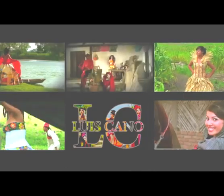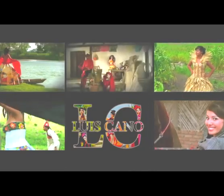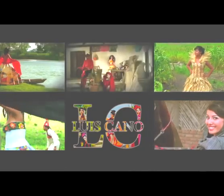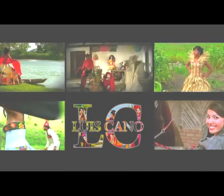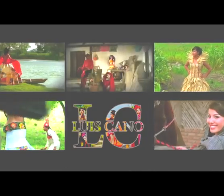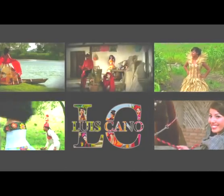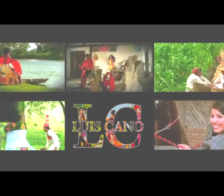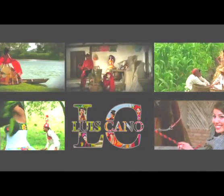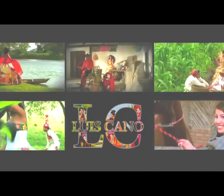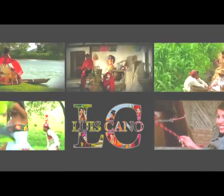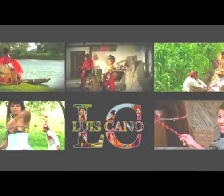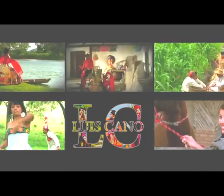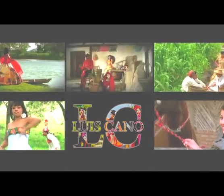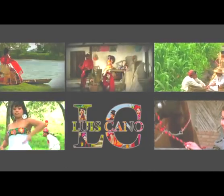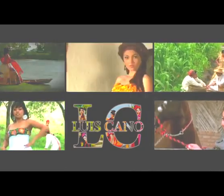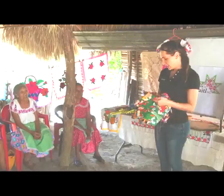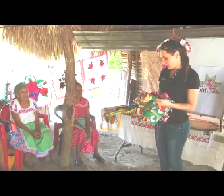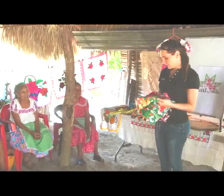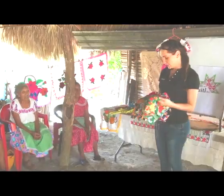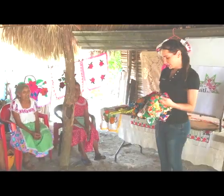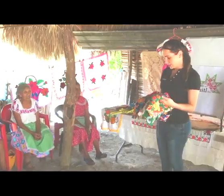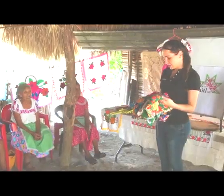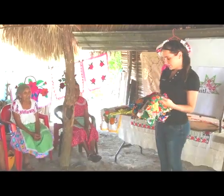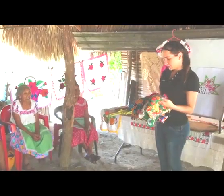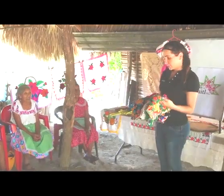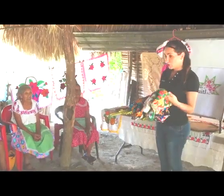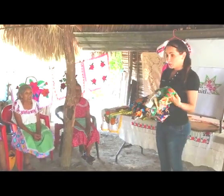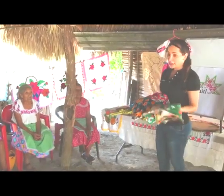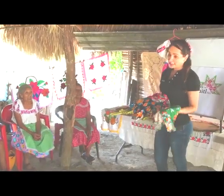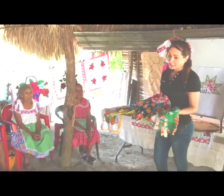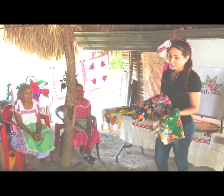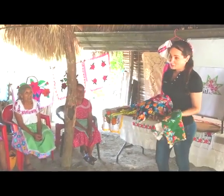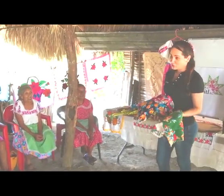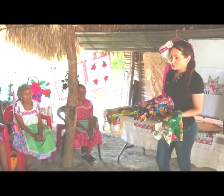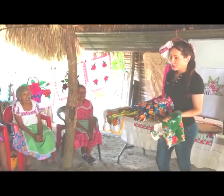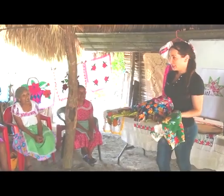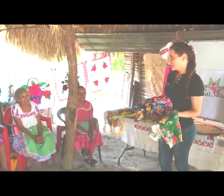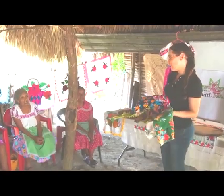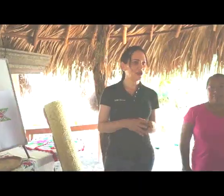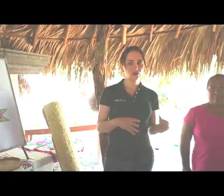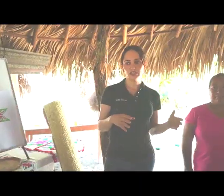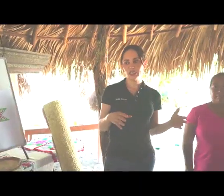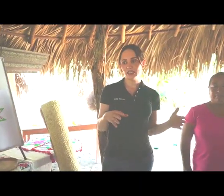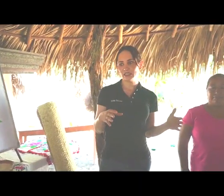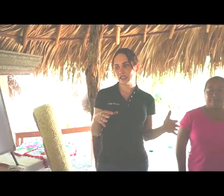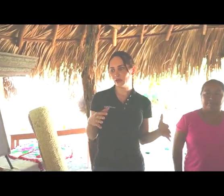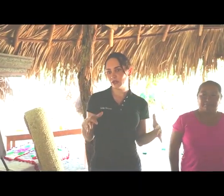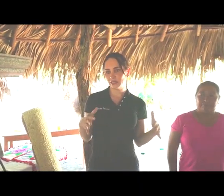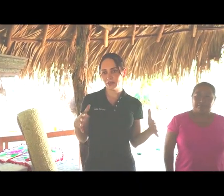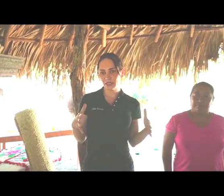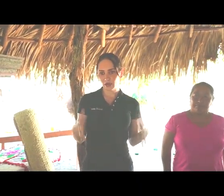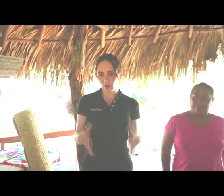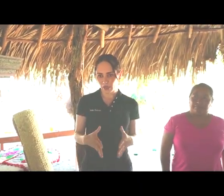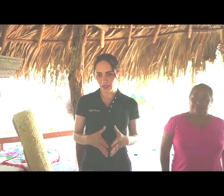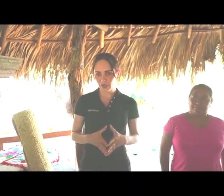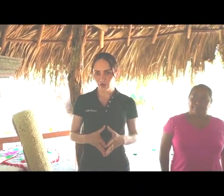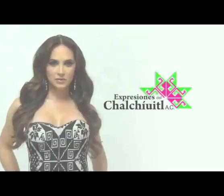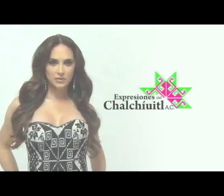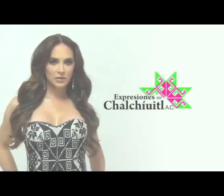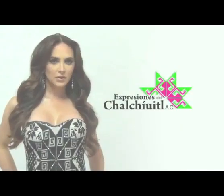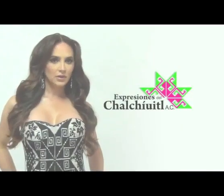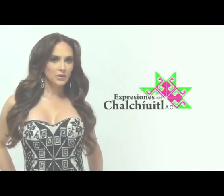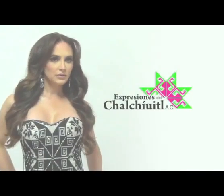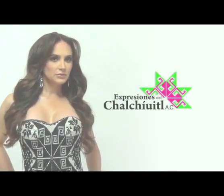premios nacionales e internacionales. Uno de mis más grandes logros es ser fundadora y presidenta de la Asociación